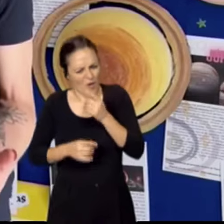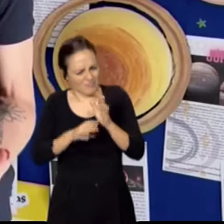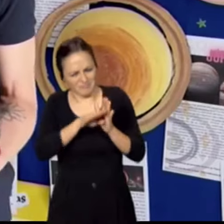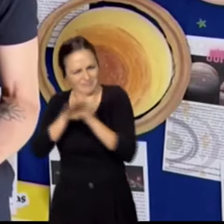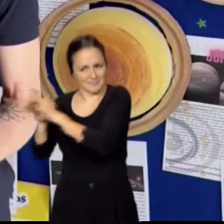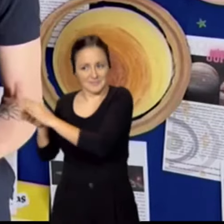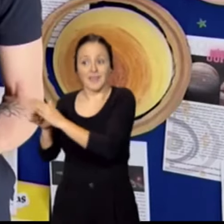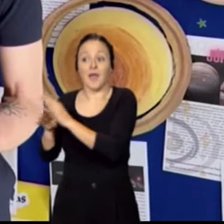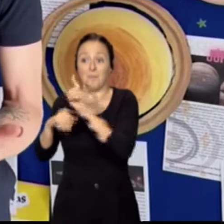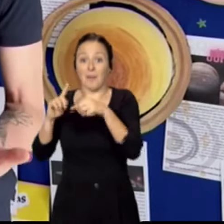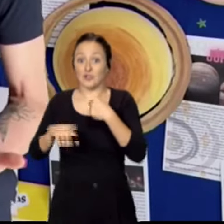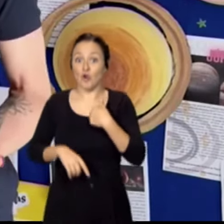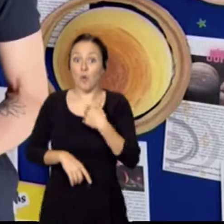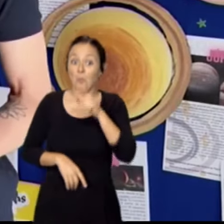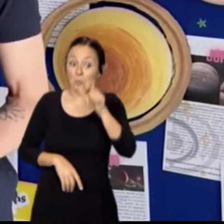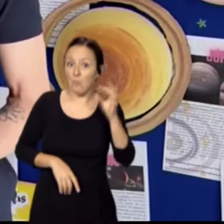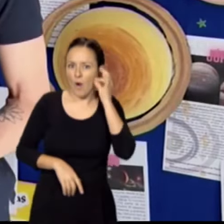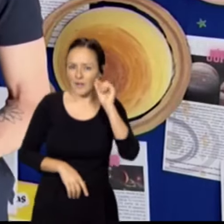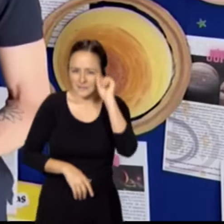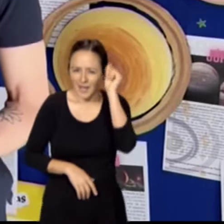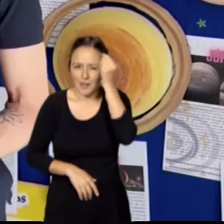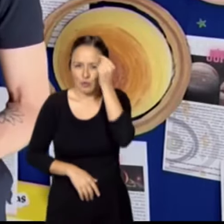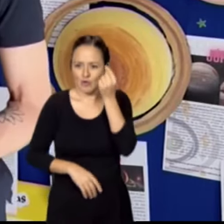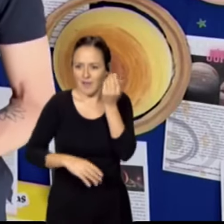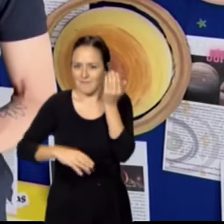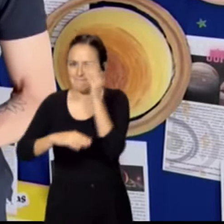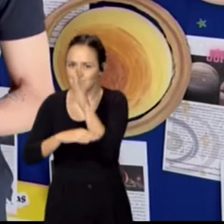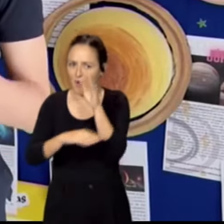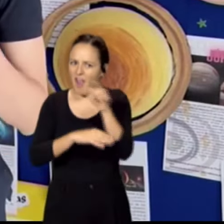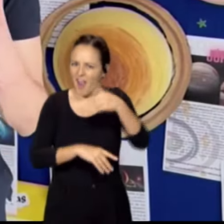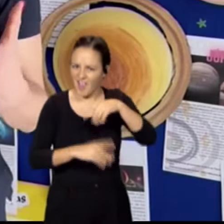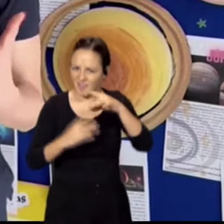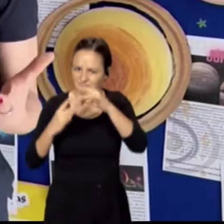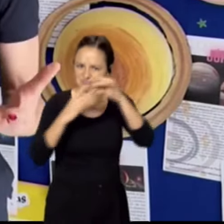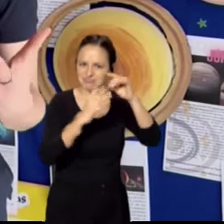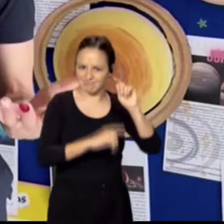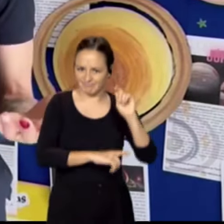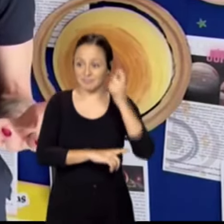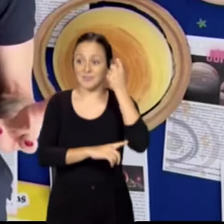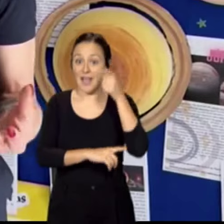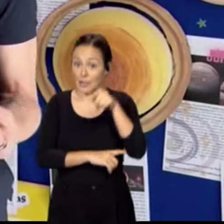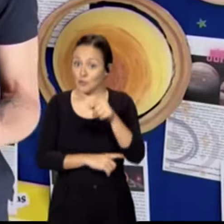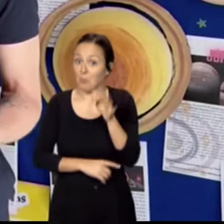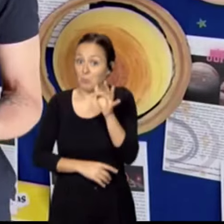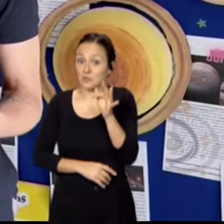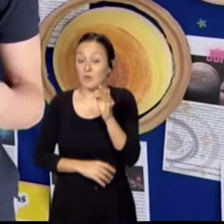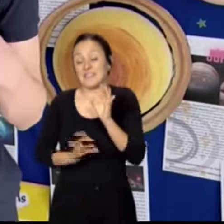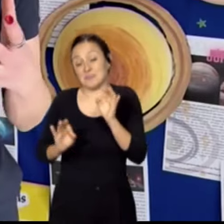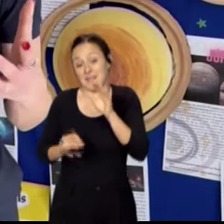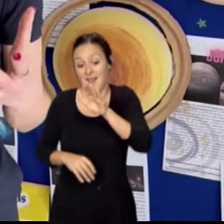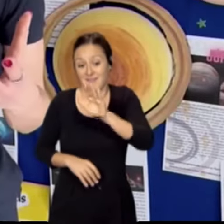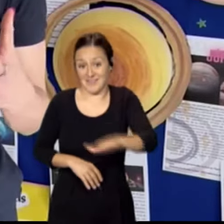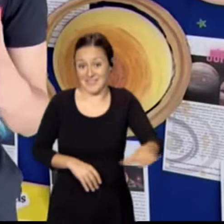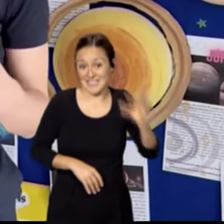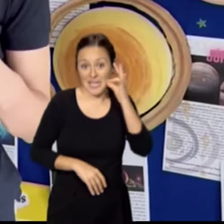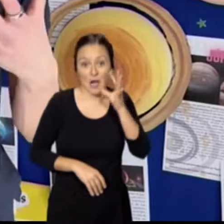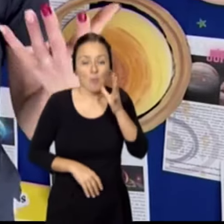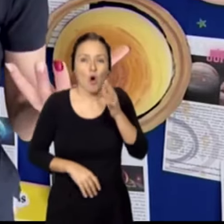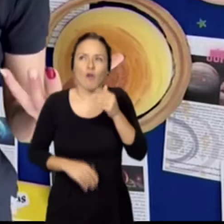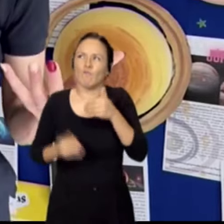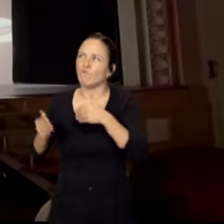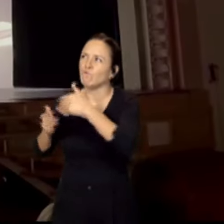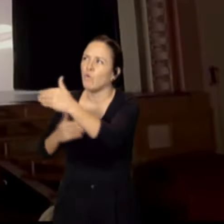mujeres que que son talentosas que han llegado lejos está bien para ell especialmente para las niñas porque es muy difícil imaginarte con